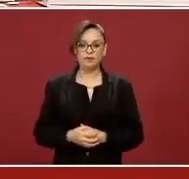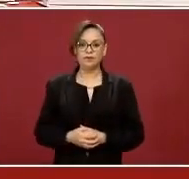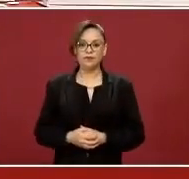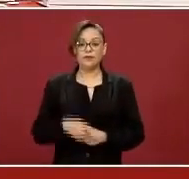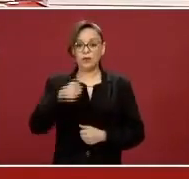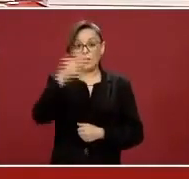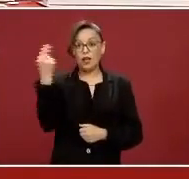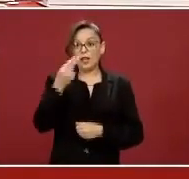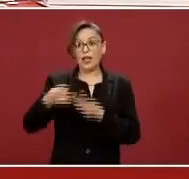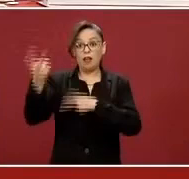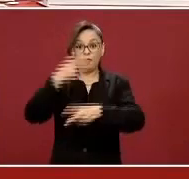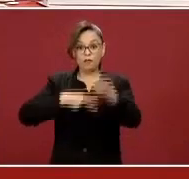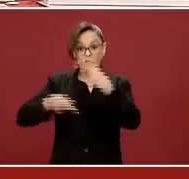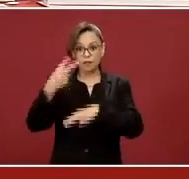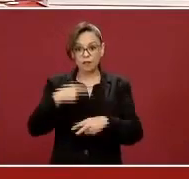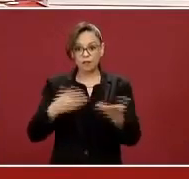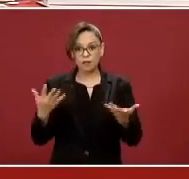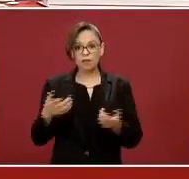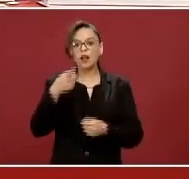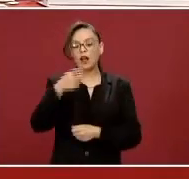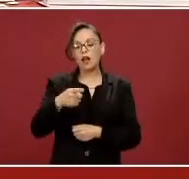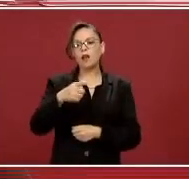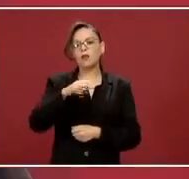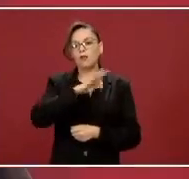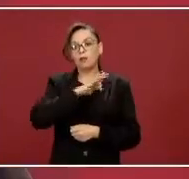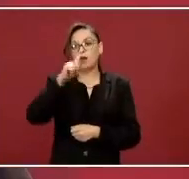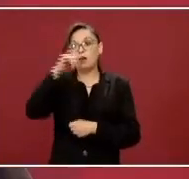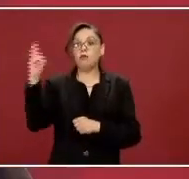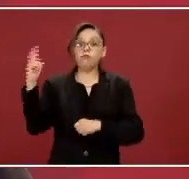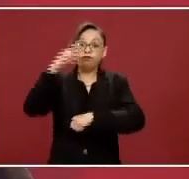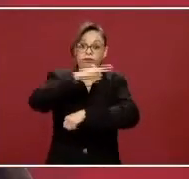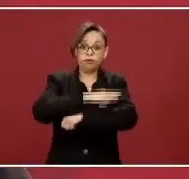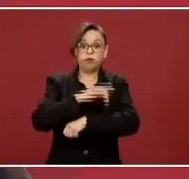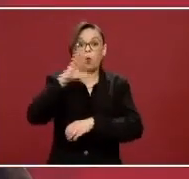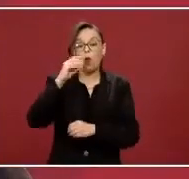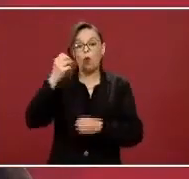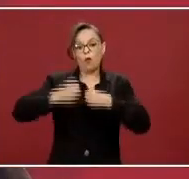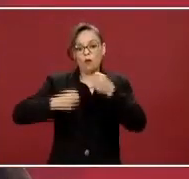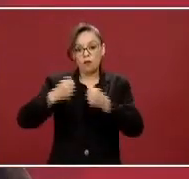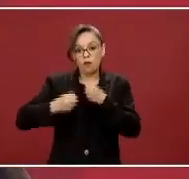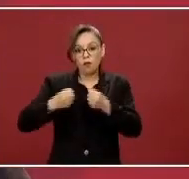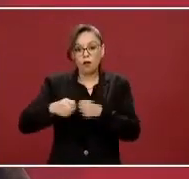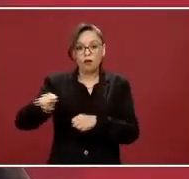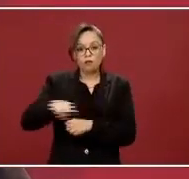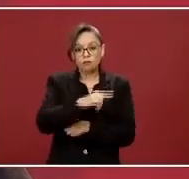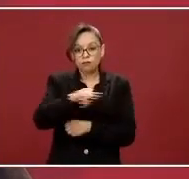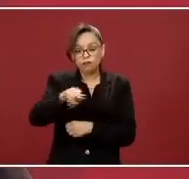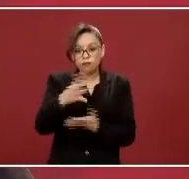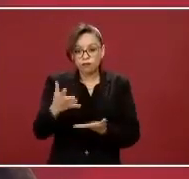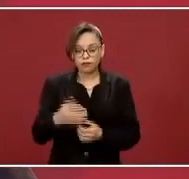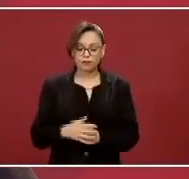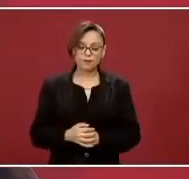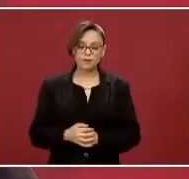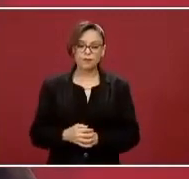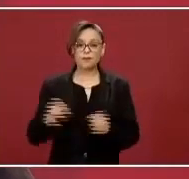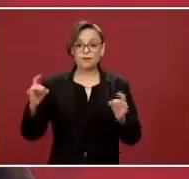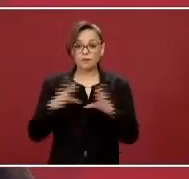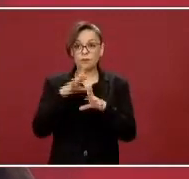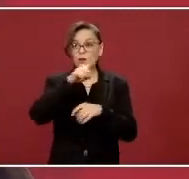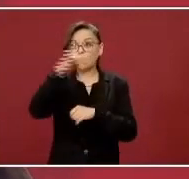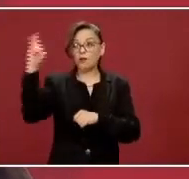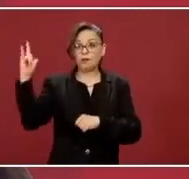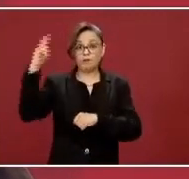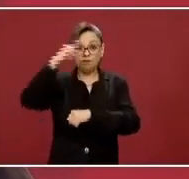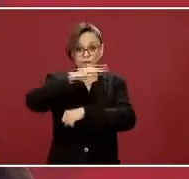hacer posiblemente por vía terrestre o vía aérea, y en el caso de la vía aérea vamos a disponer de medidas